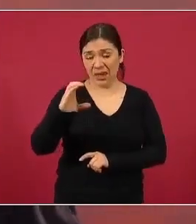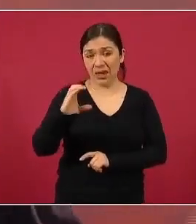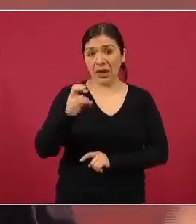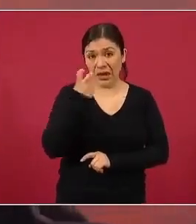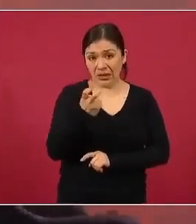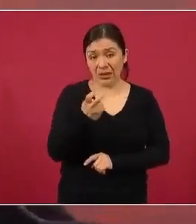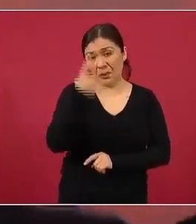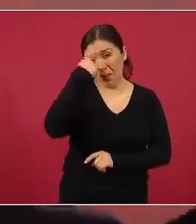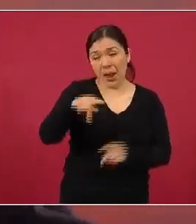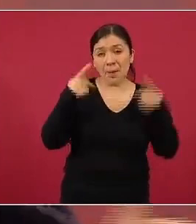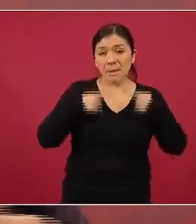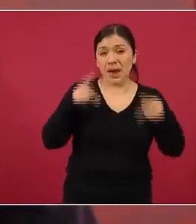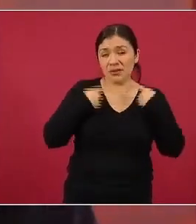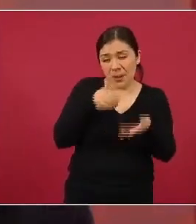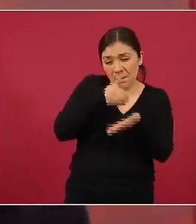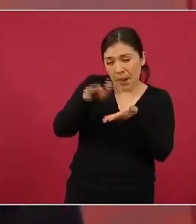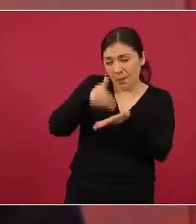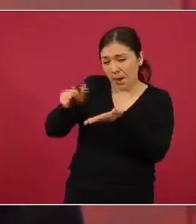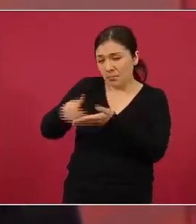de 40,000 trabajadores,